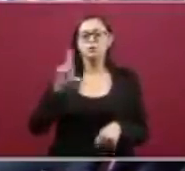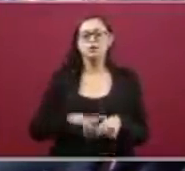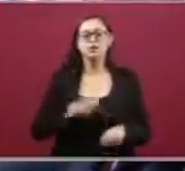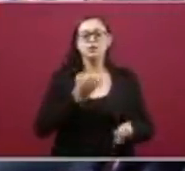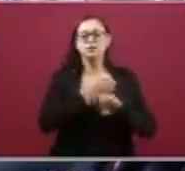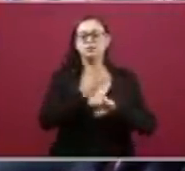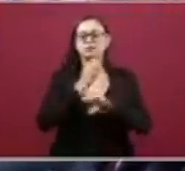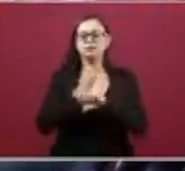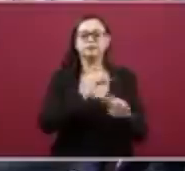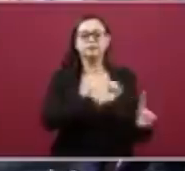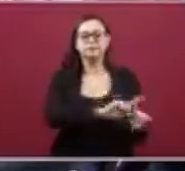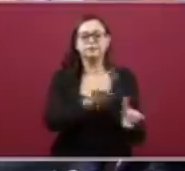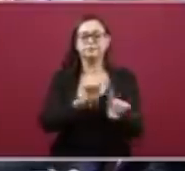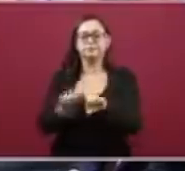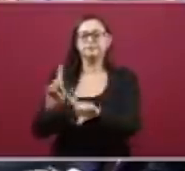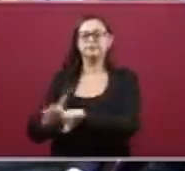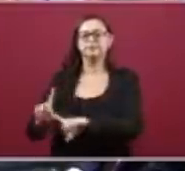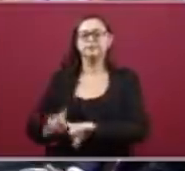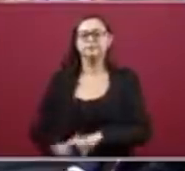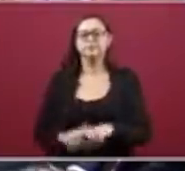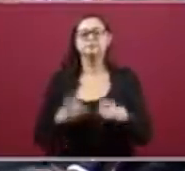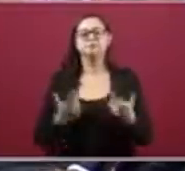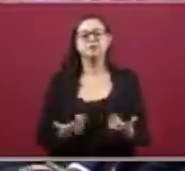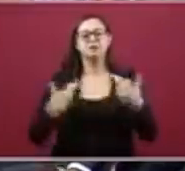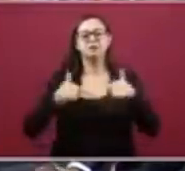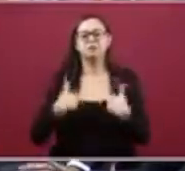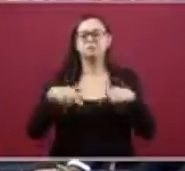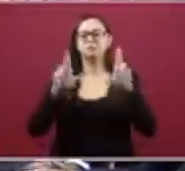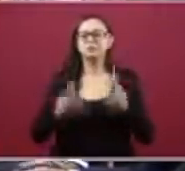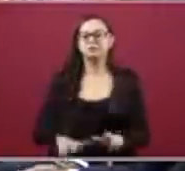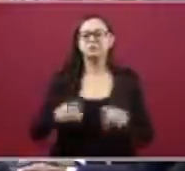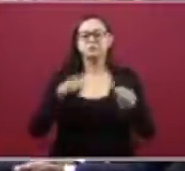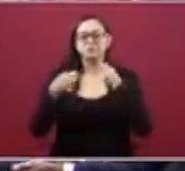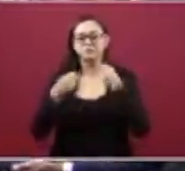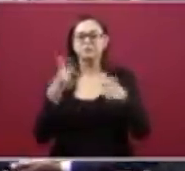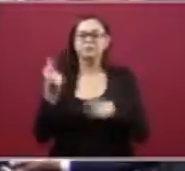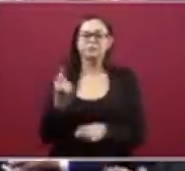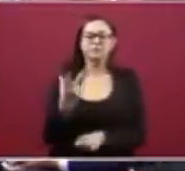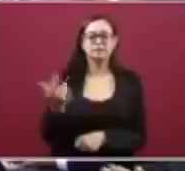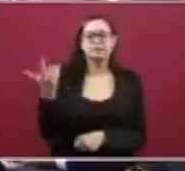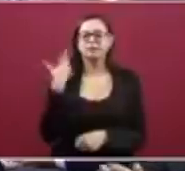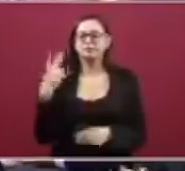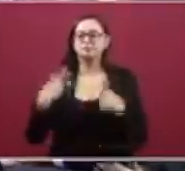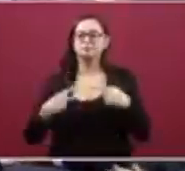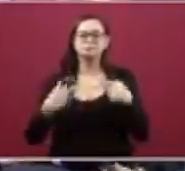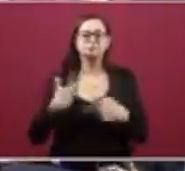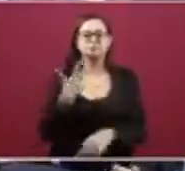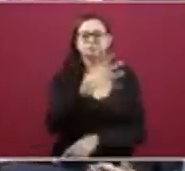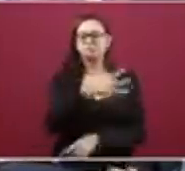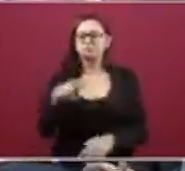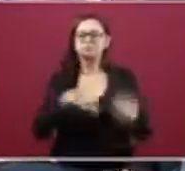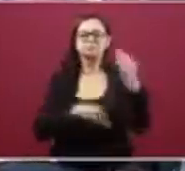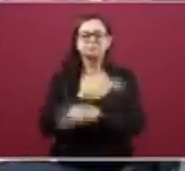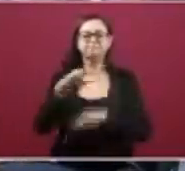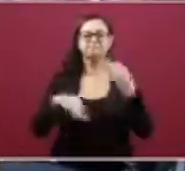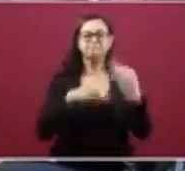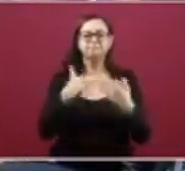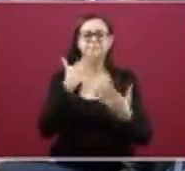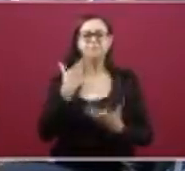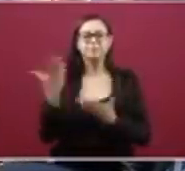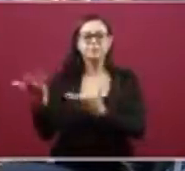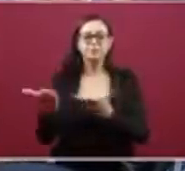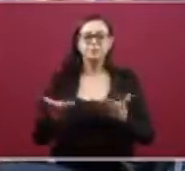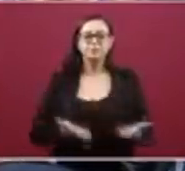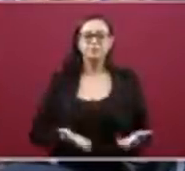federativas representantes de medios de comunicación y público en general sean todos bienvenidos